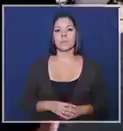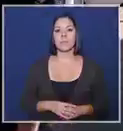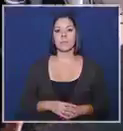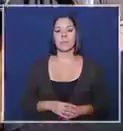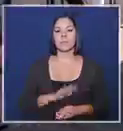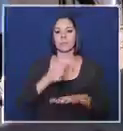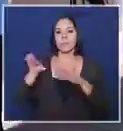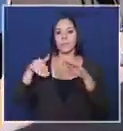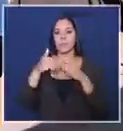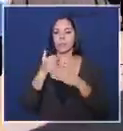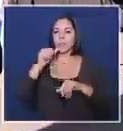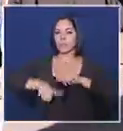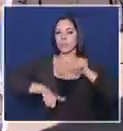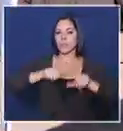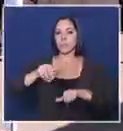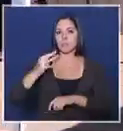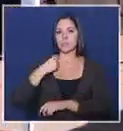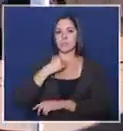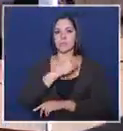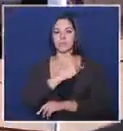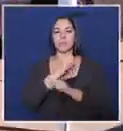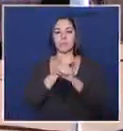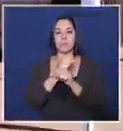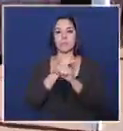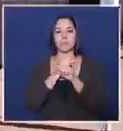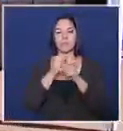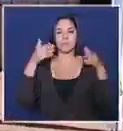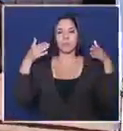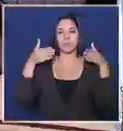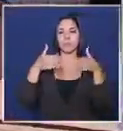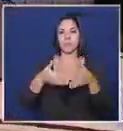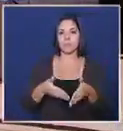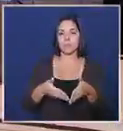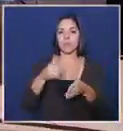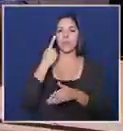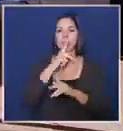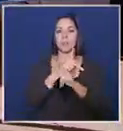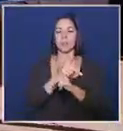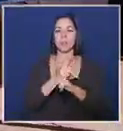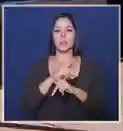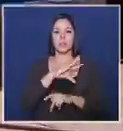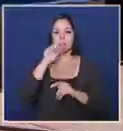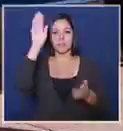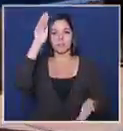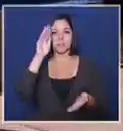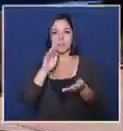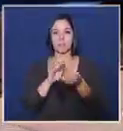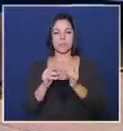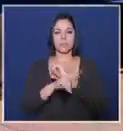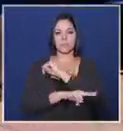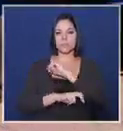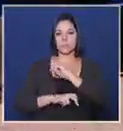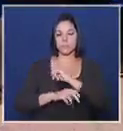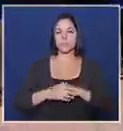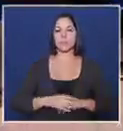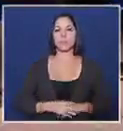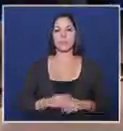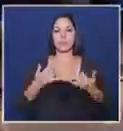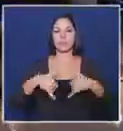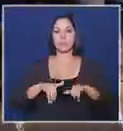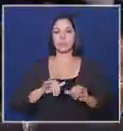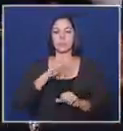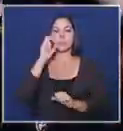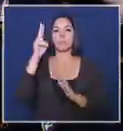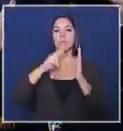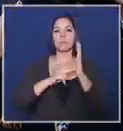República. Todos los esfuerzos del Ministerio de Seguridad están encaminados a prevenir y disminuir la delincuencia.